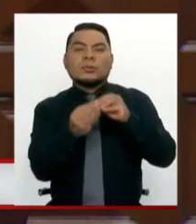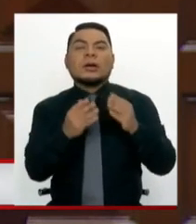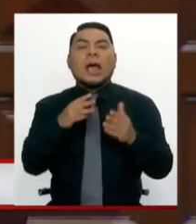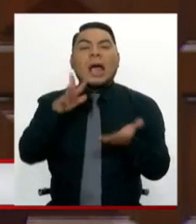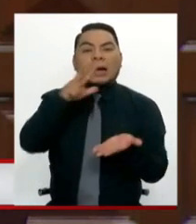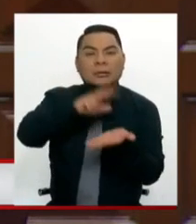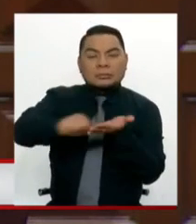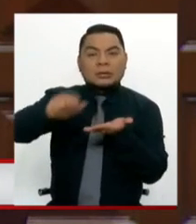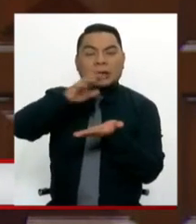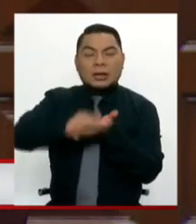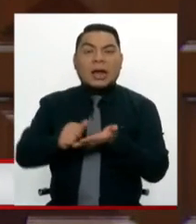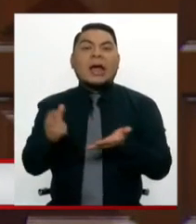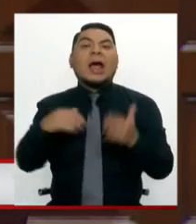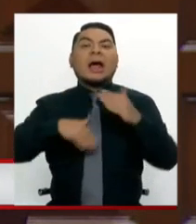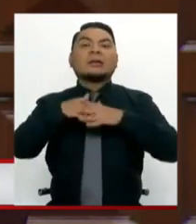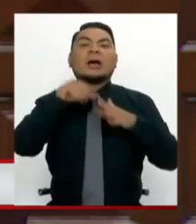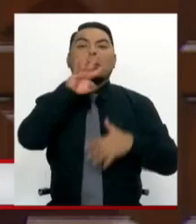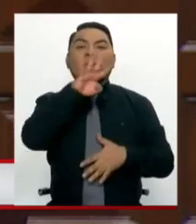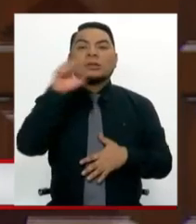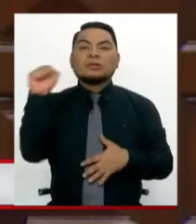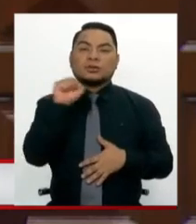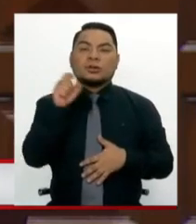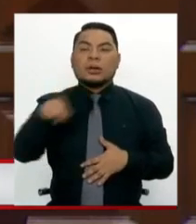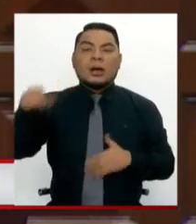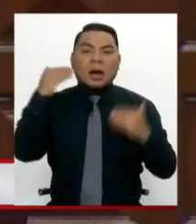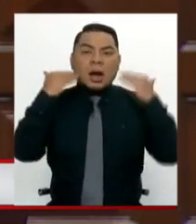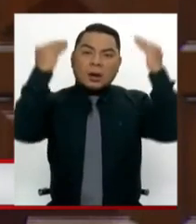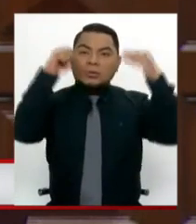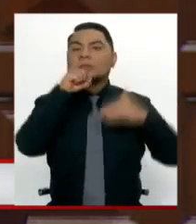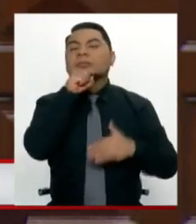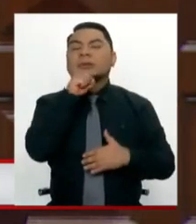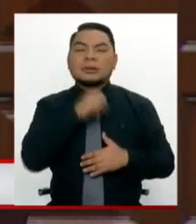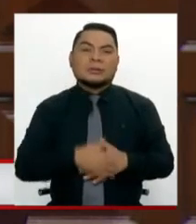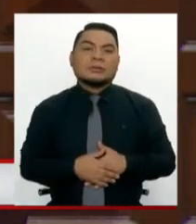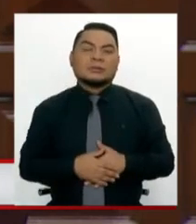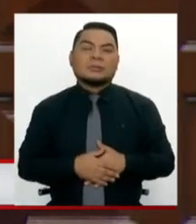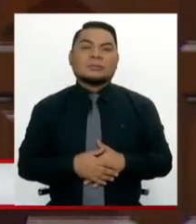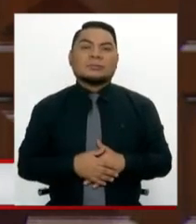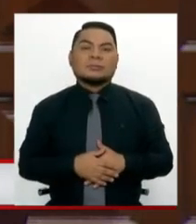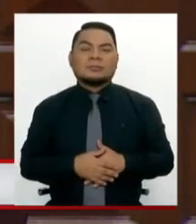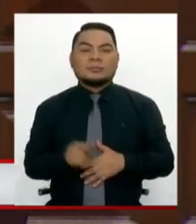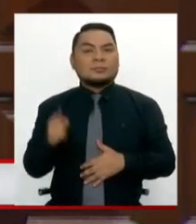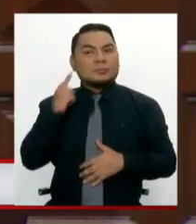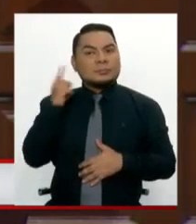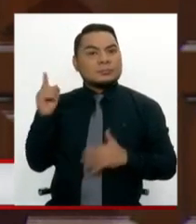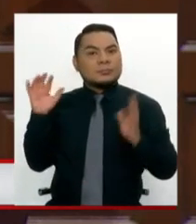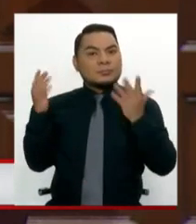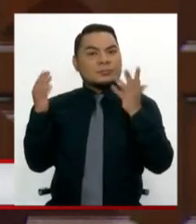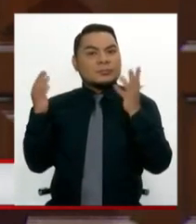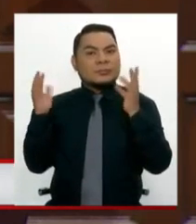bimestral hasta 400 soles a nuestros adultos mayores. De igual modo,